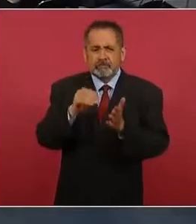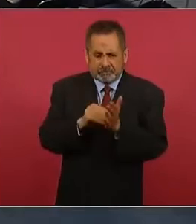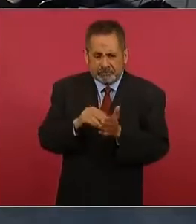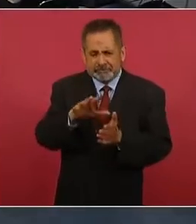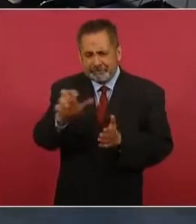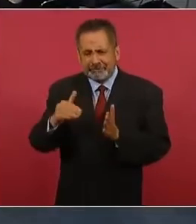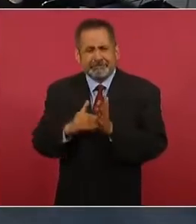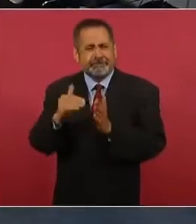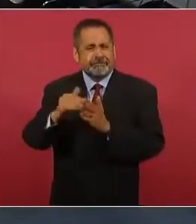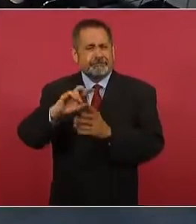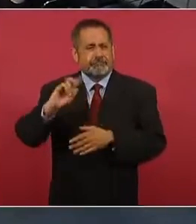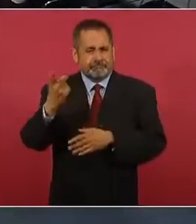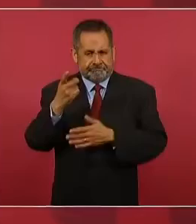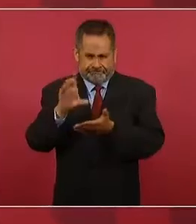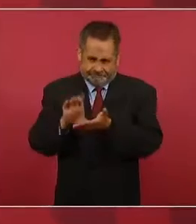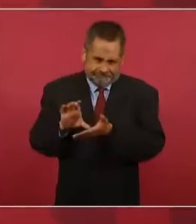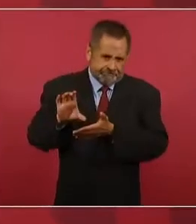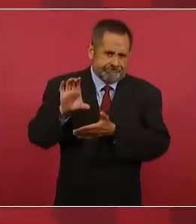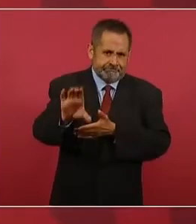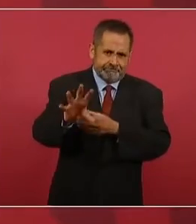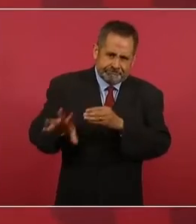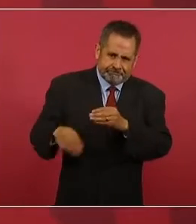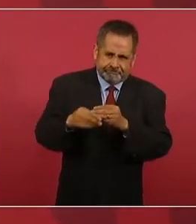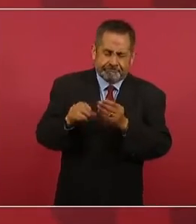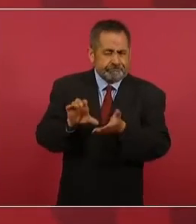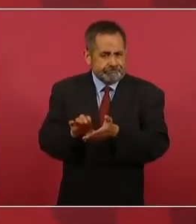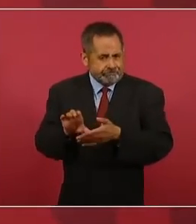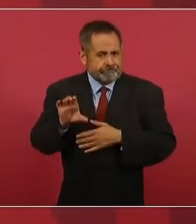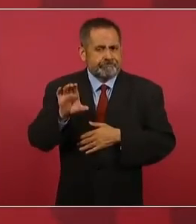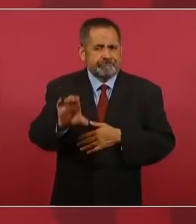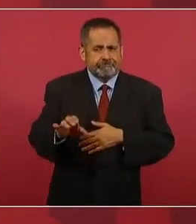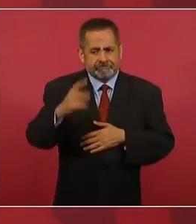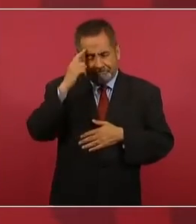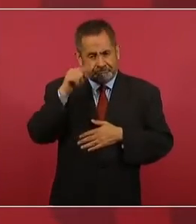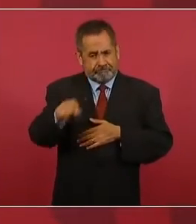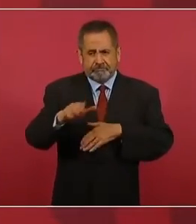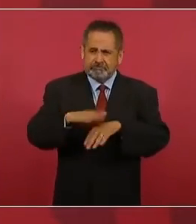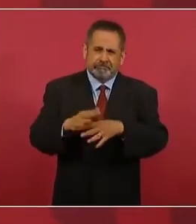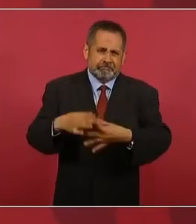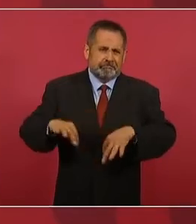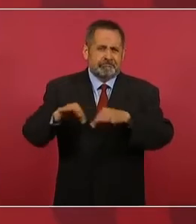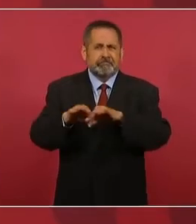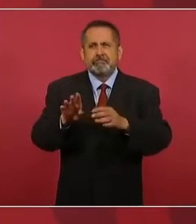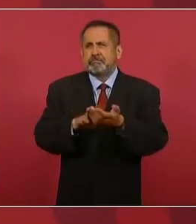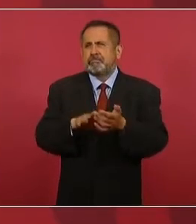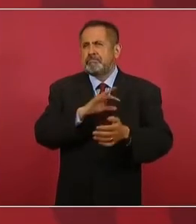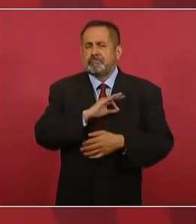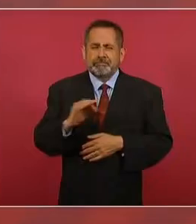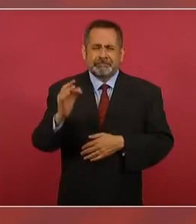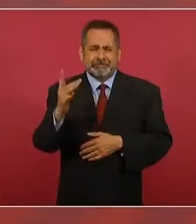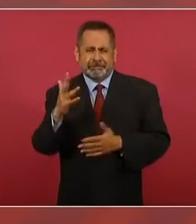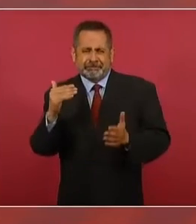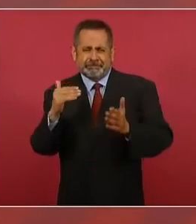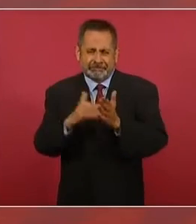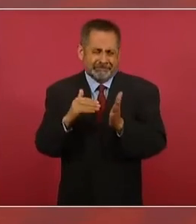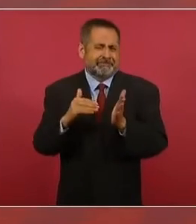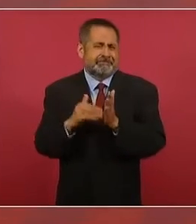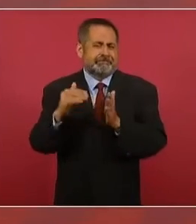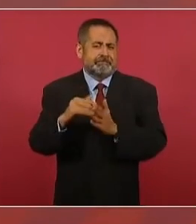2.500 millones de dólares adicionales. Es una inversión como de 50,000 millones de